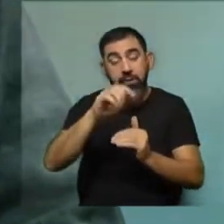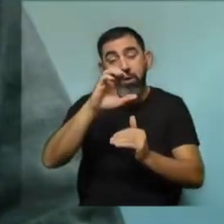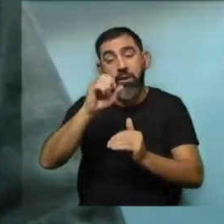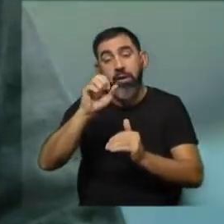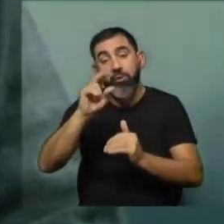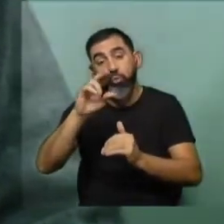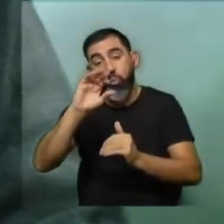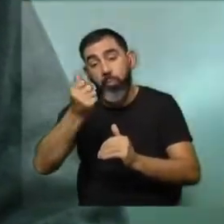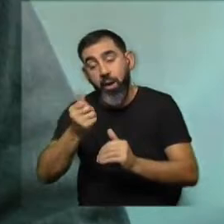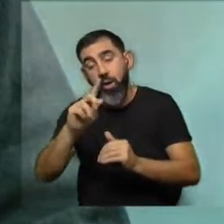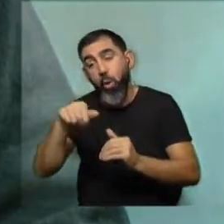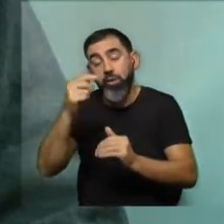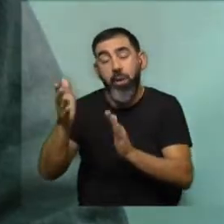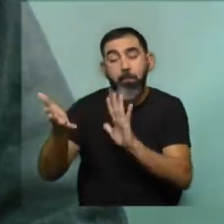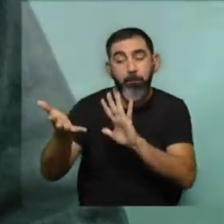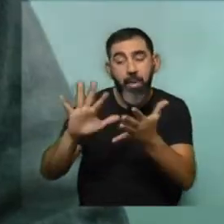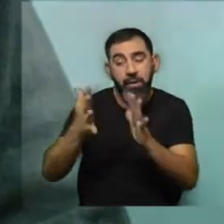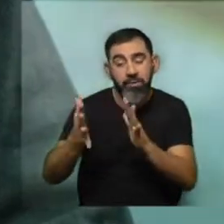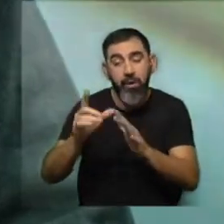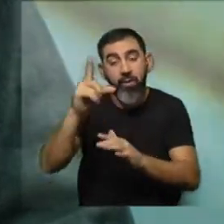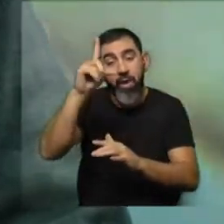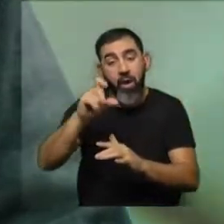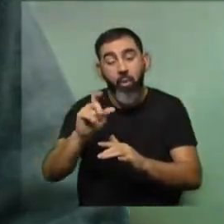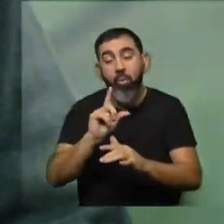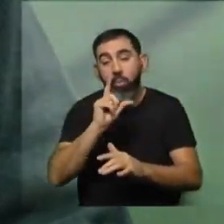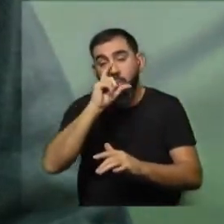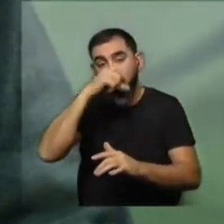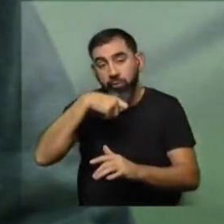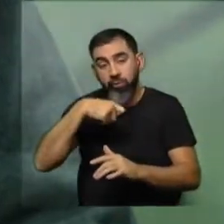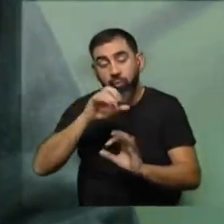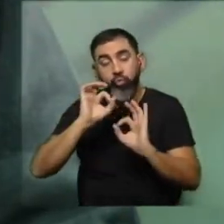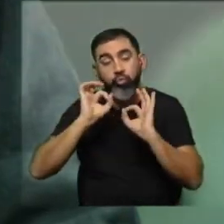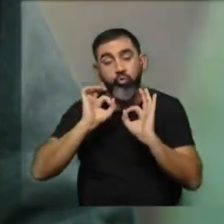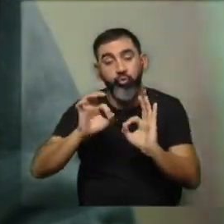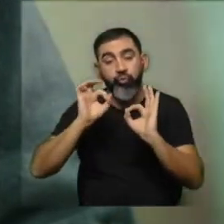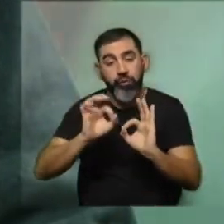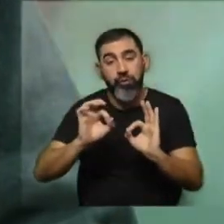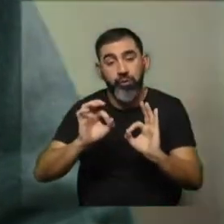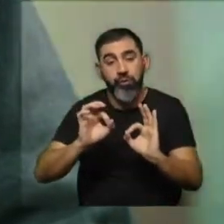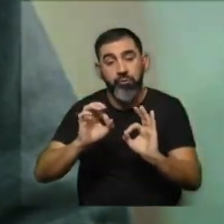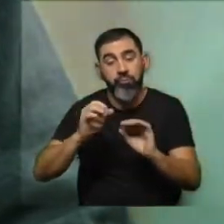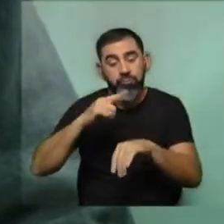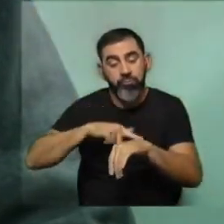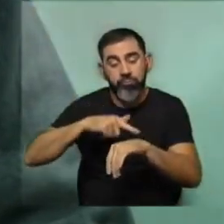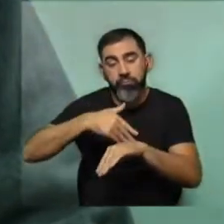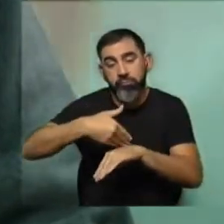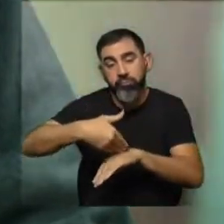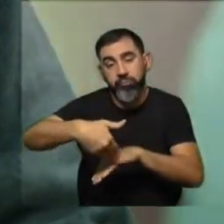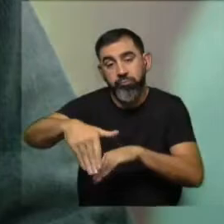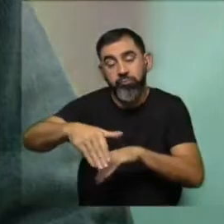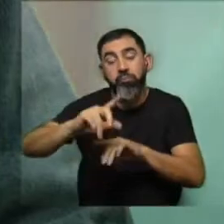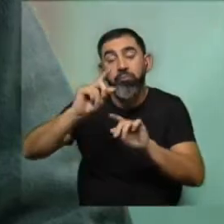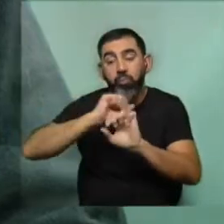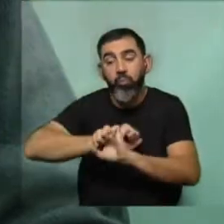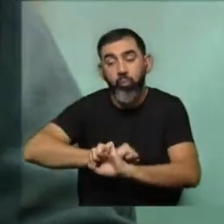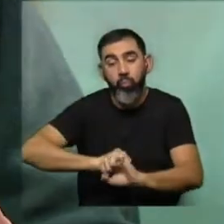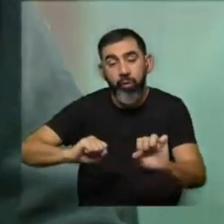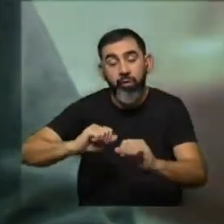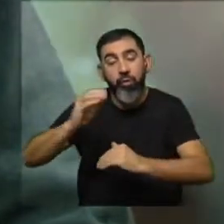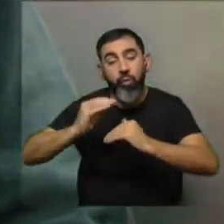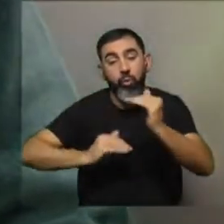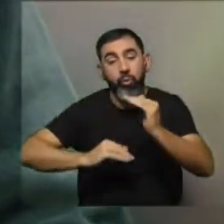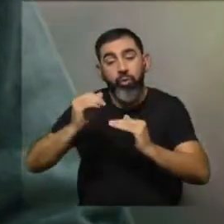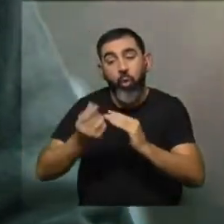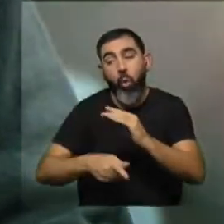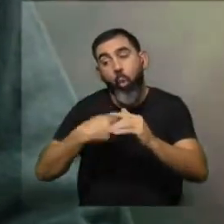algo equivalente que le proporcione agua a Montevideo suficiente durante un tiempo, habría que analizar la posibilidad de construir otra